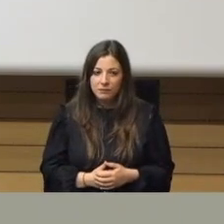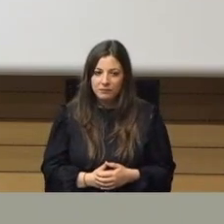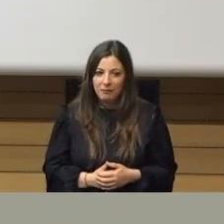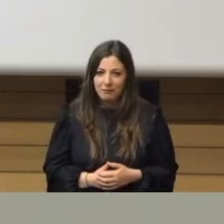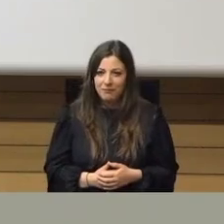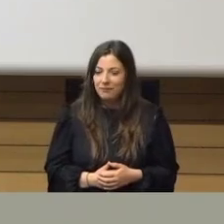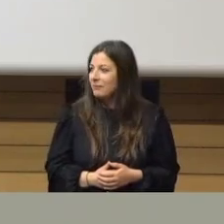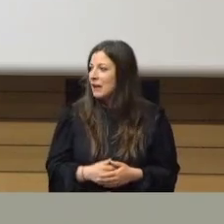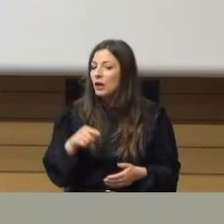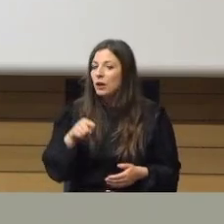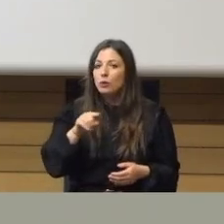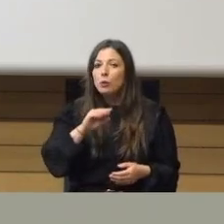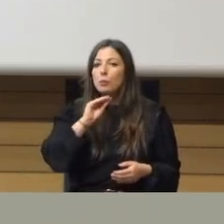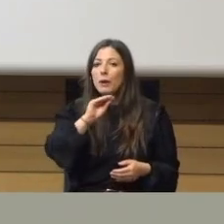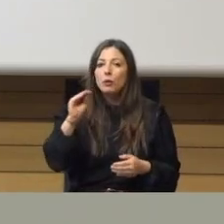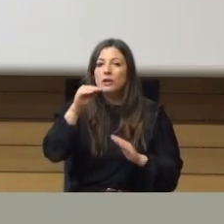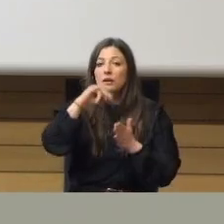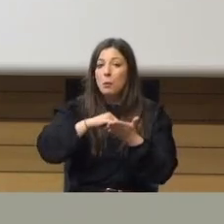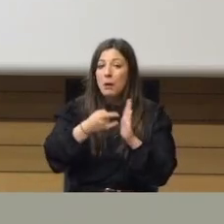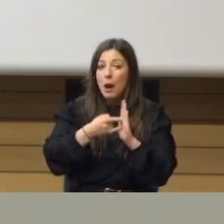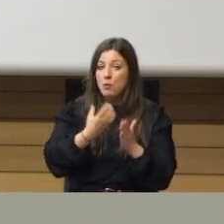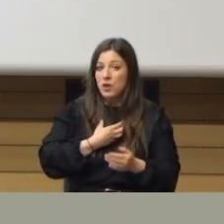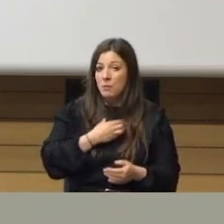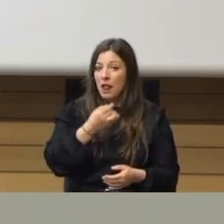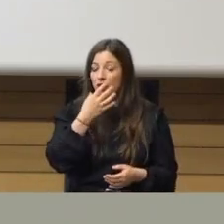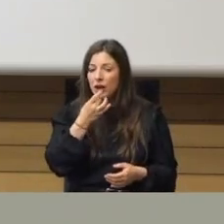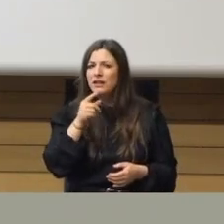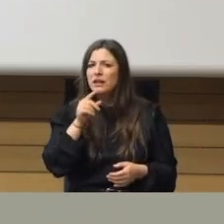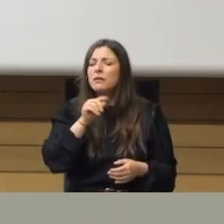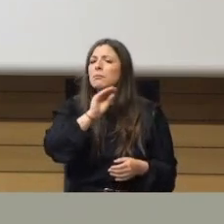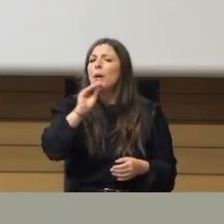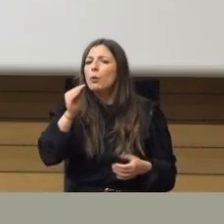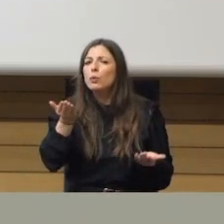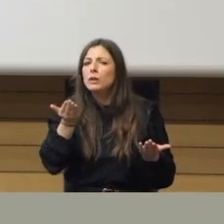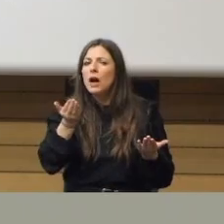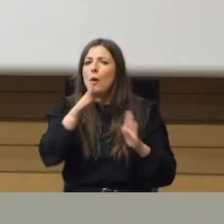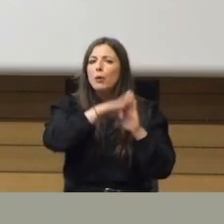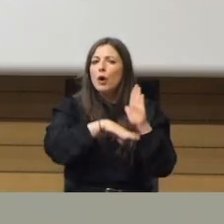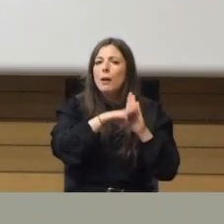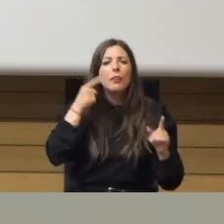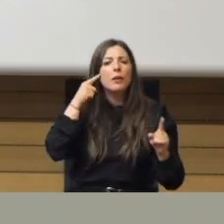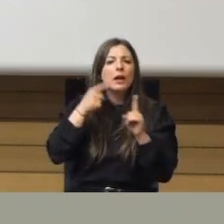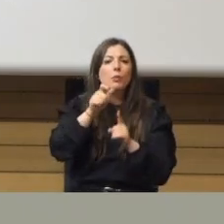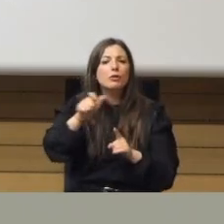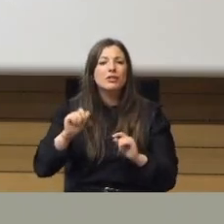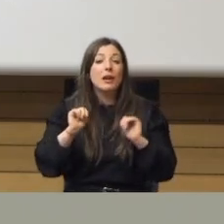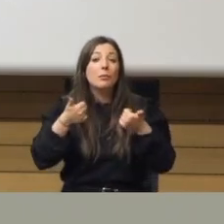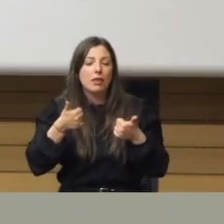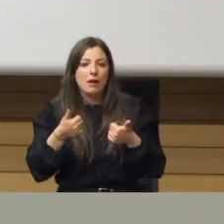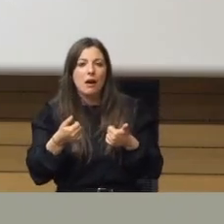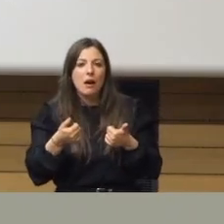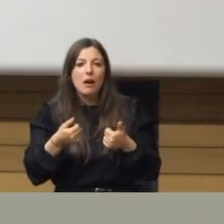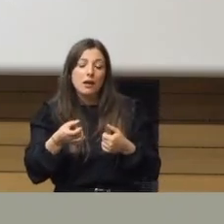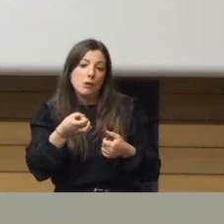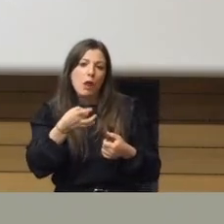Claro, tú preguntas a un plan municipal sobre drogas y dices, ¿qué programas tenéis para aquellas personas que están empezando a consumir sustancias?